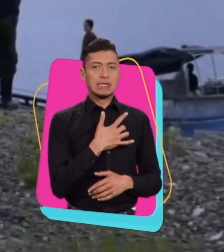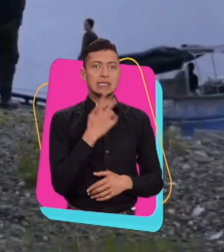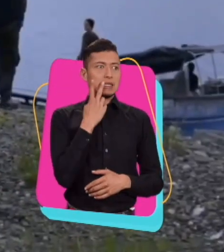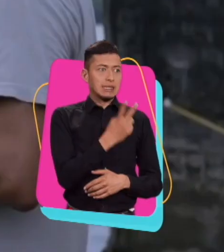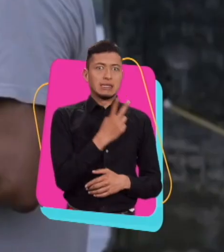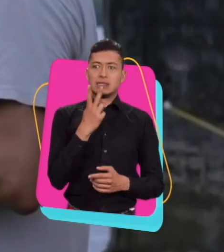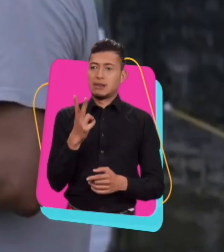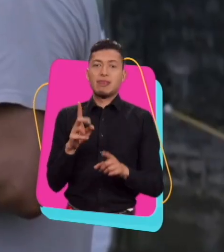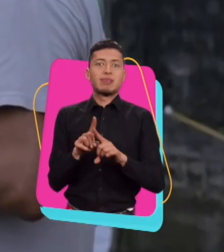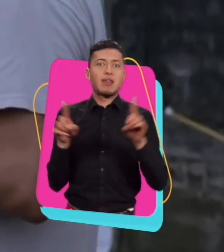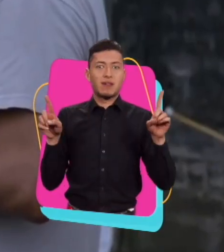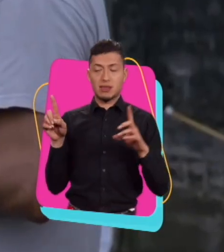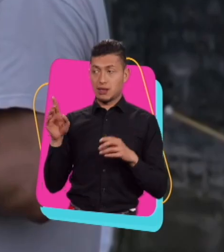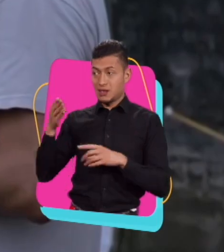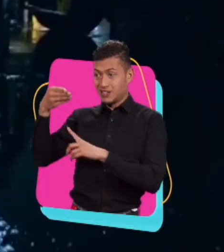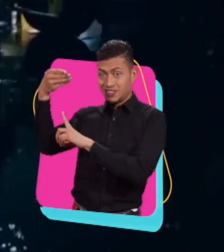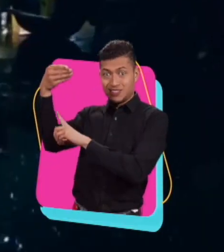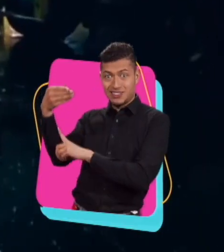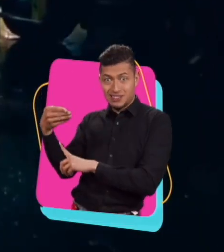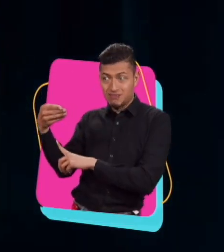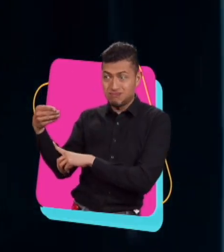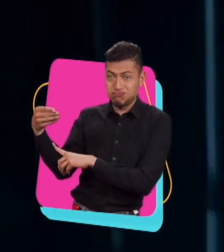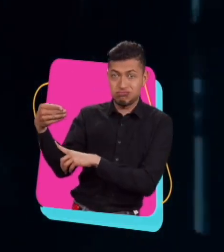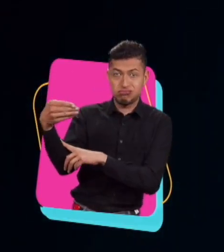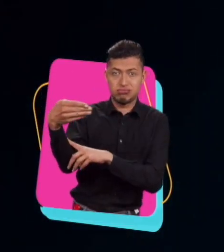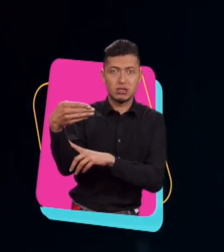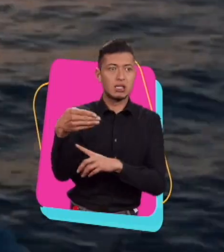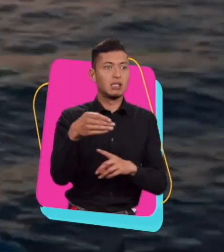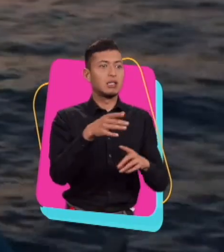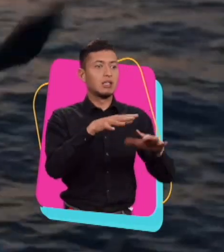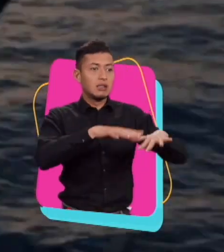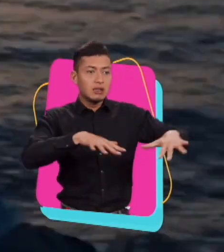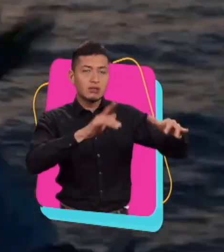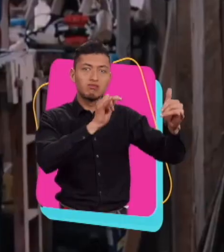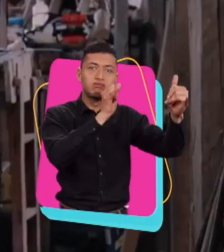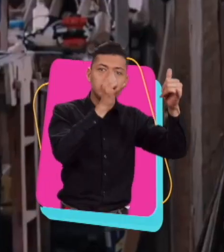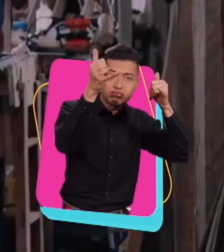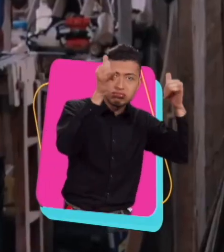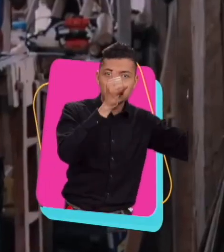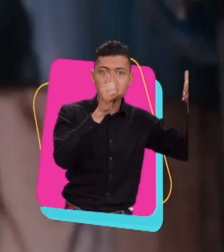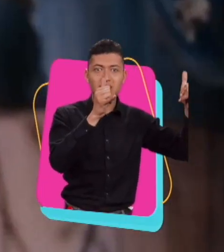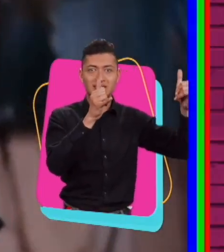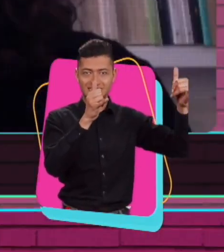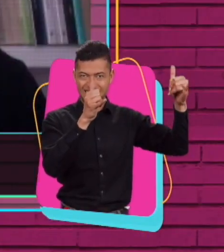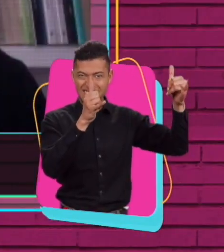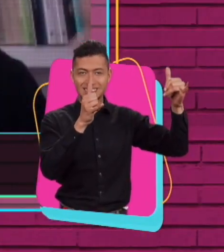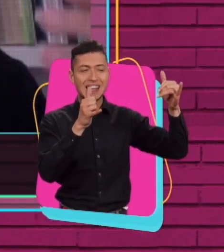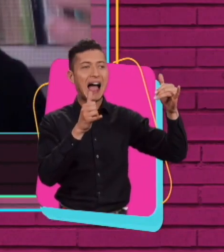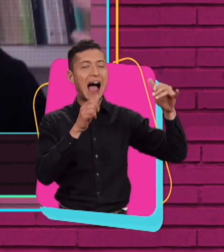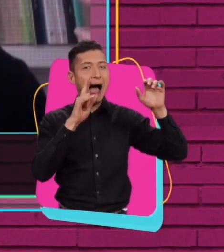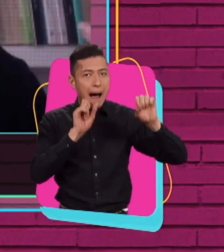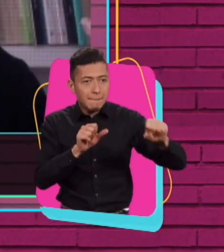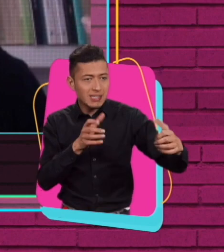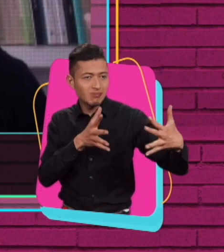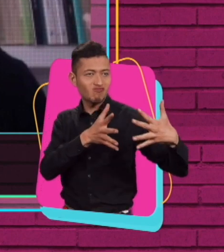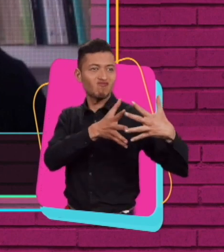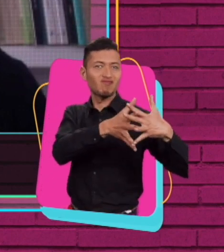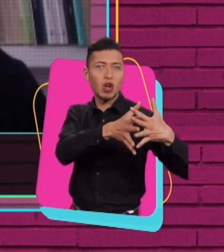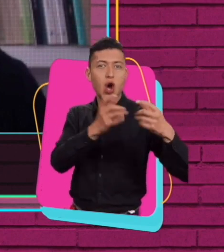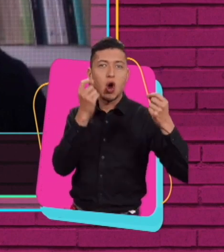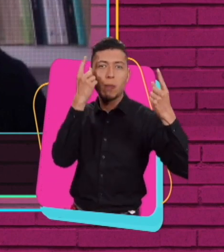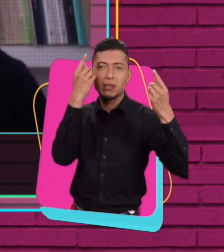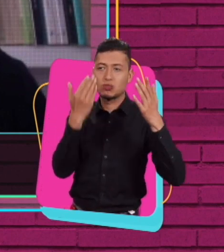La diferencia ha estado más bien en la en el estudio y en la capacidad de